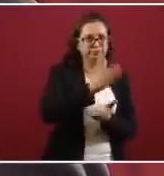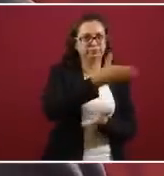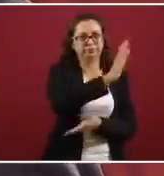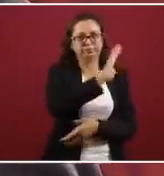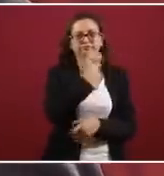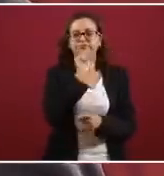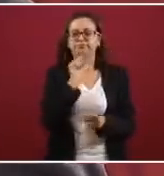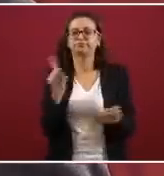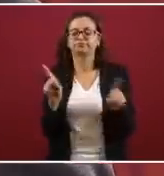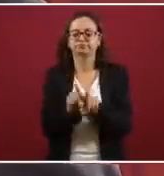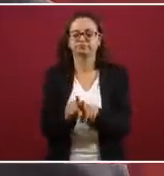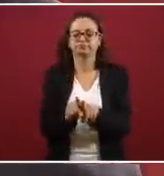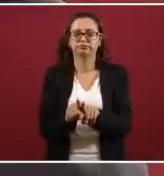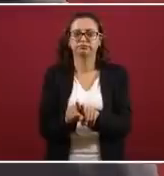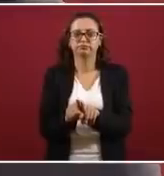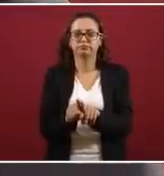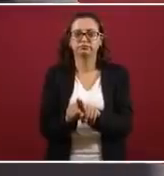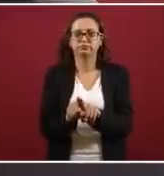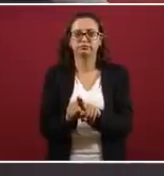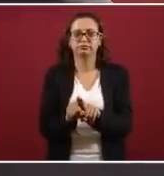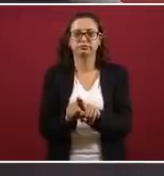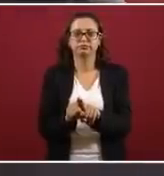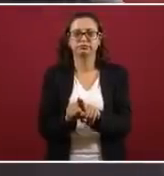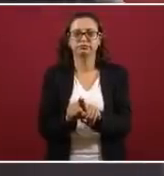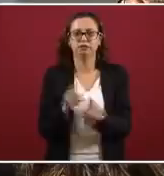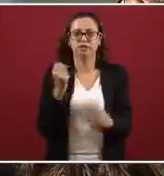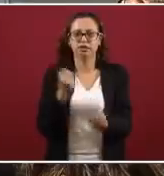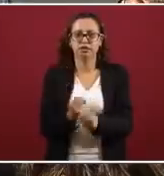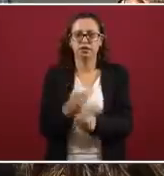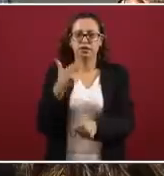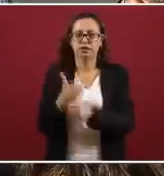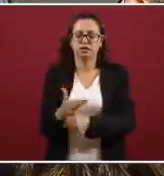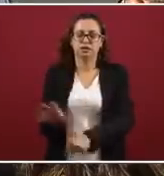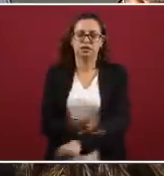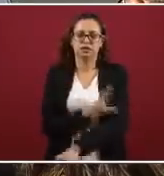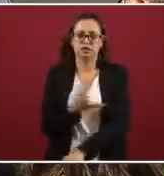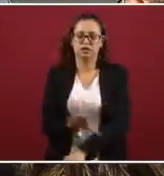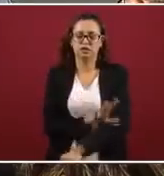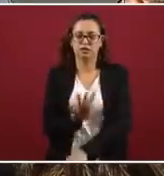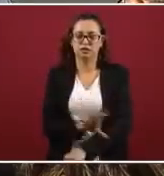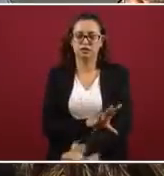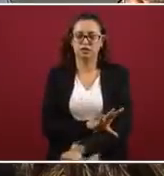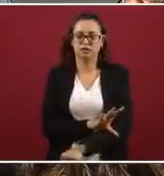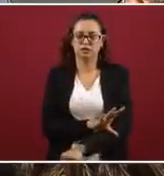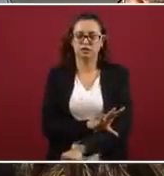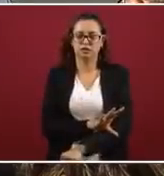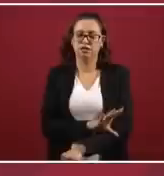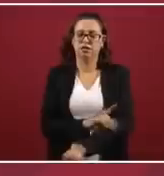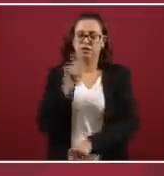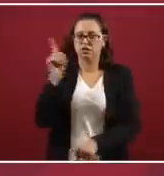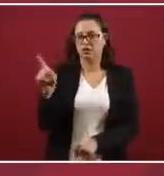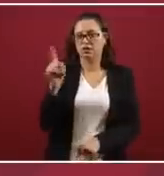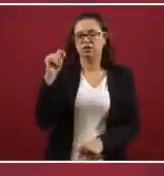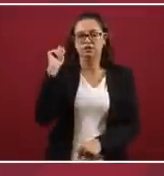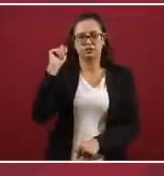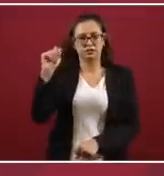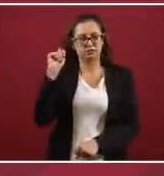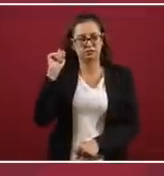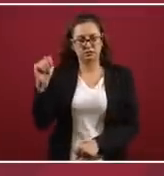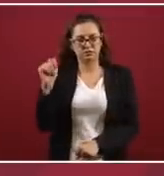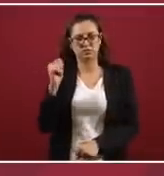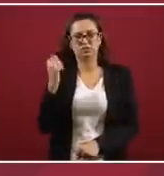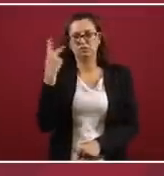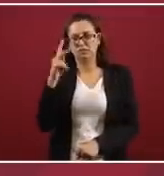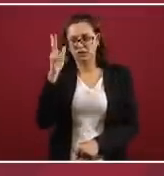Secretaría de Energía está en Villahermosa,